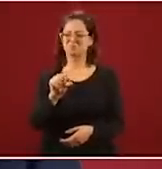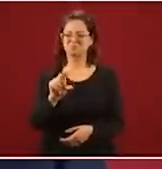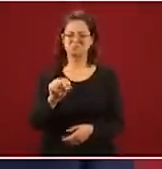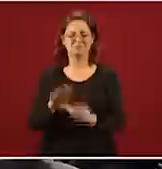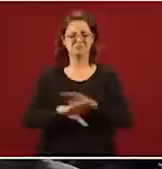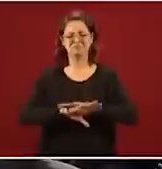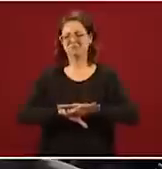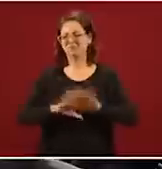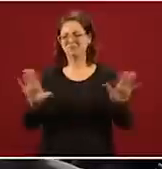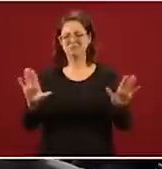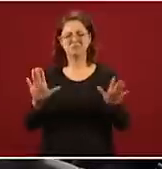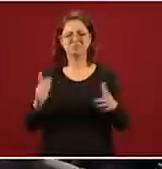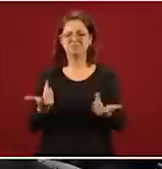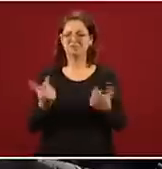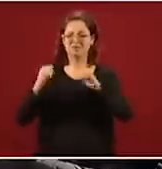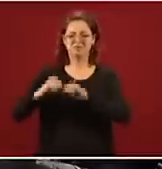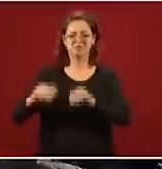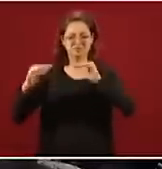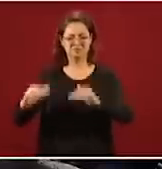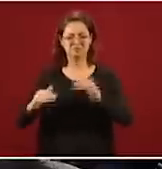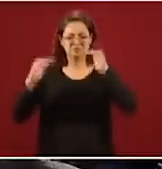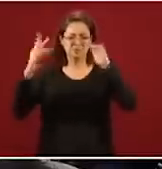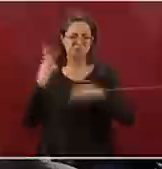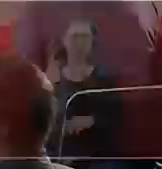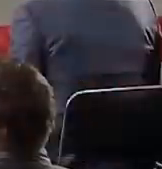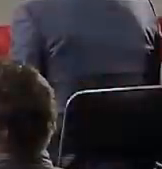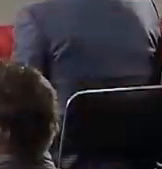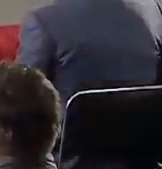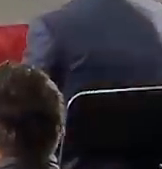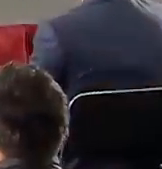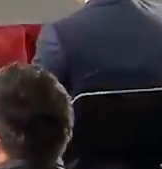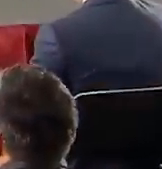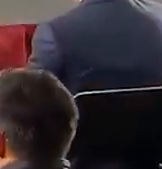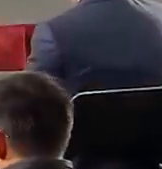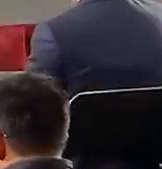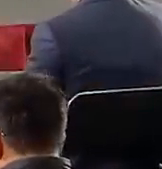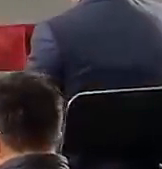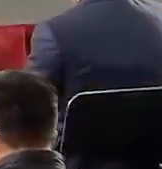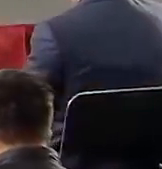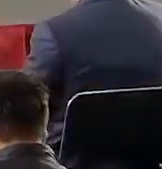No. Es arriba, son los políticos. O sea,